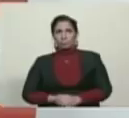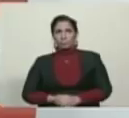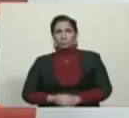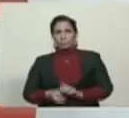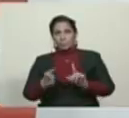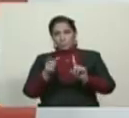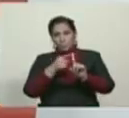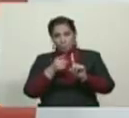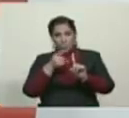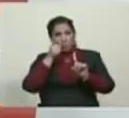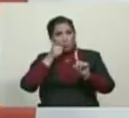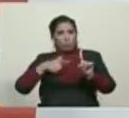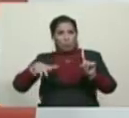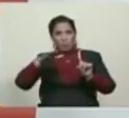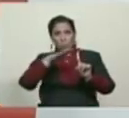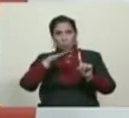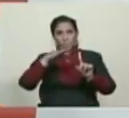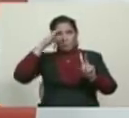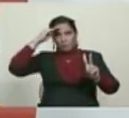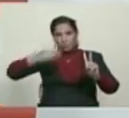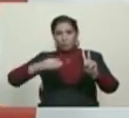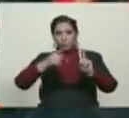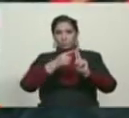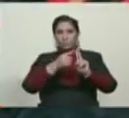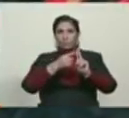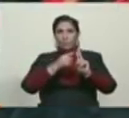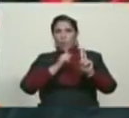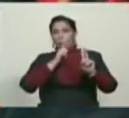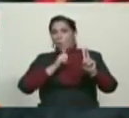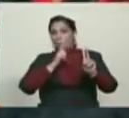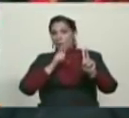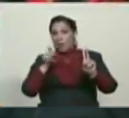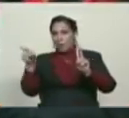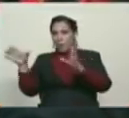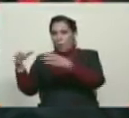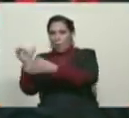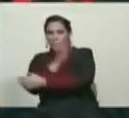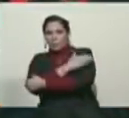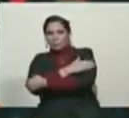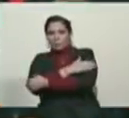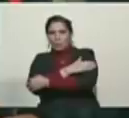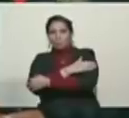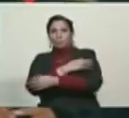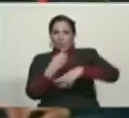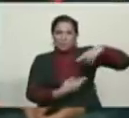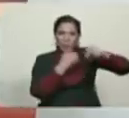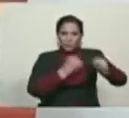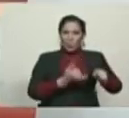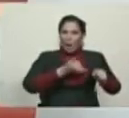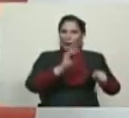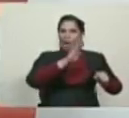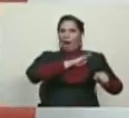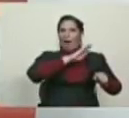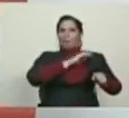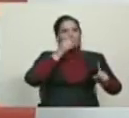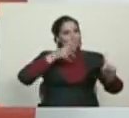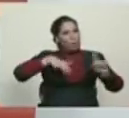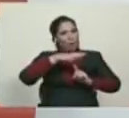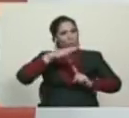Pueblo y Fuerza Armada. Lo malo para ellos es que la revolución tiene pueblo y Fuerza